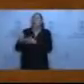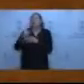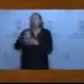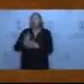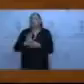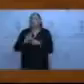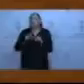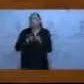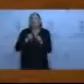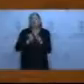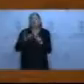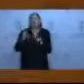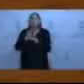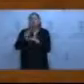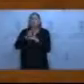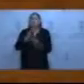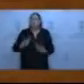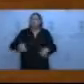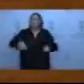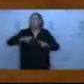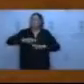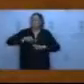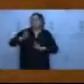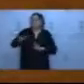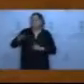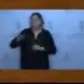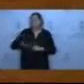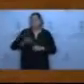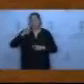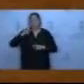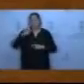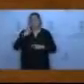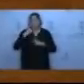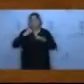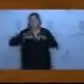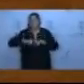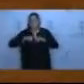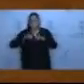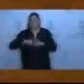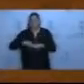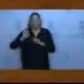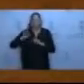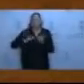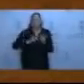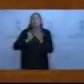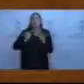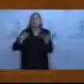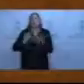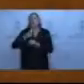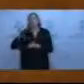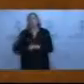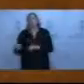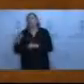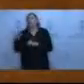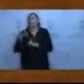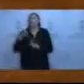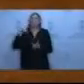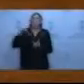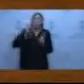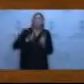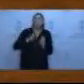subvenciones que sugiere la sindicatura, si va a adoptar alguna otra medida en orden a aclarar la relación de la